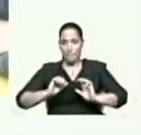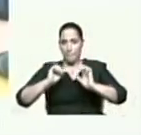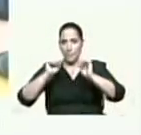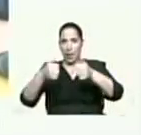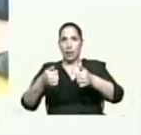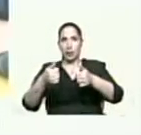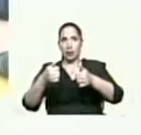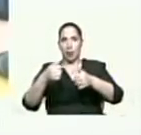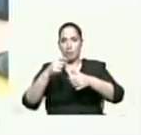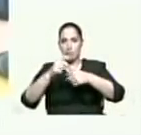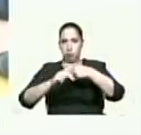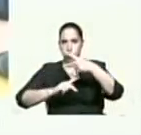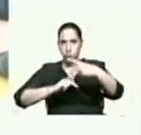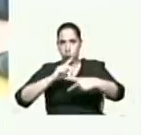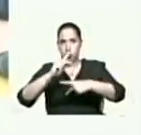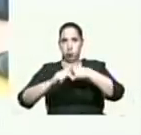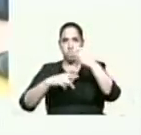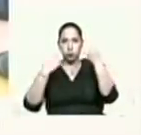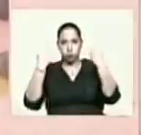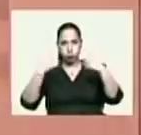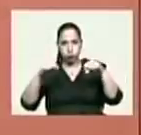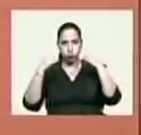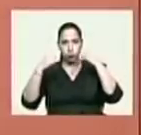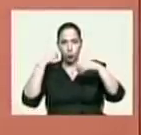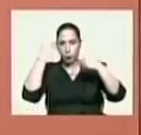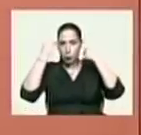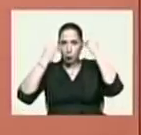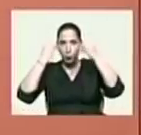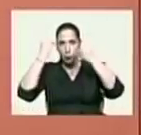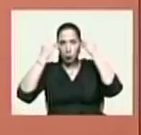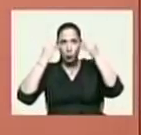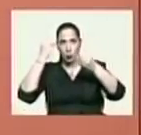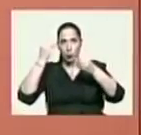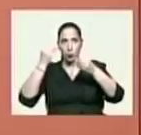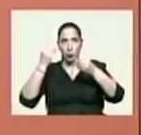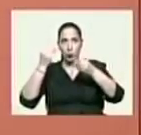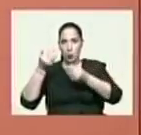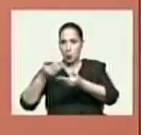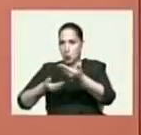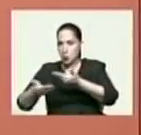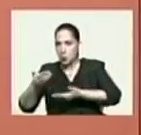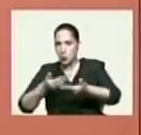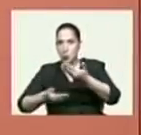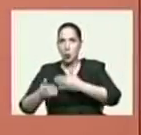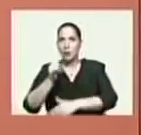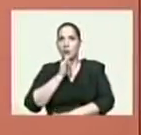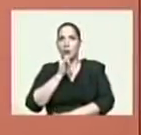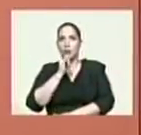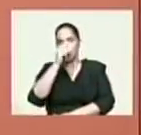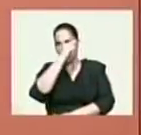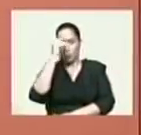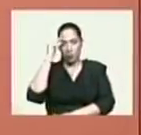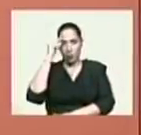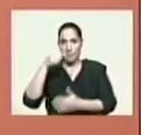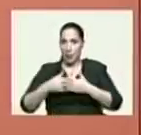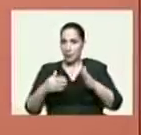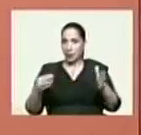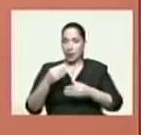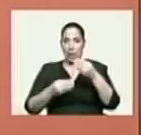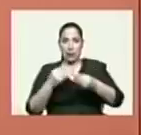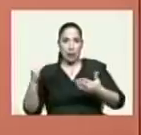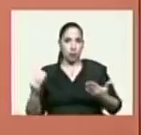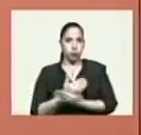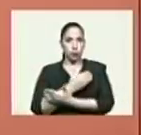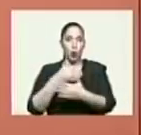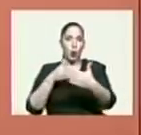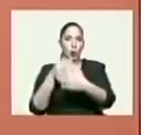dar el proceso para, pasando la información a Borges, permitirles que perpetre sus actos golpistas contra